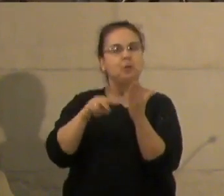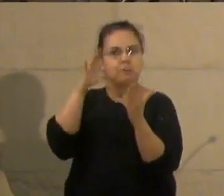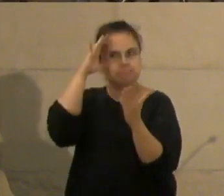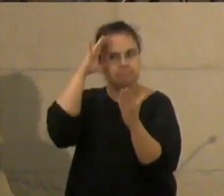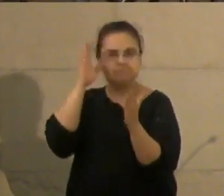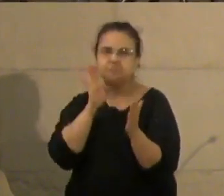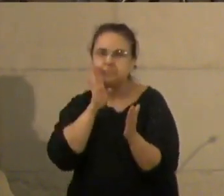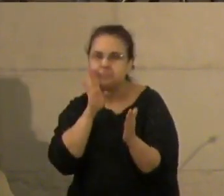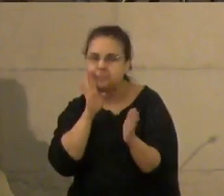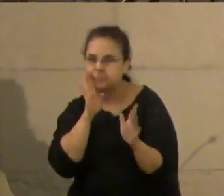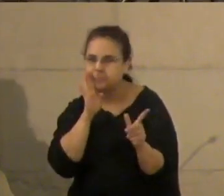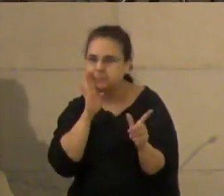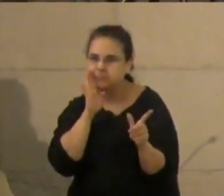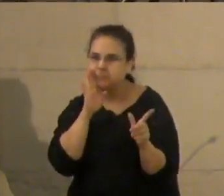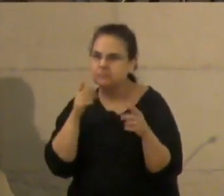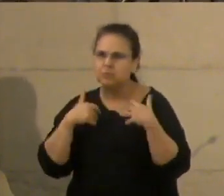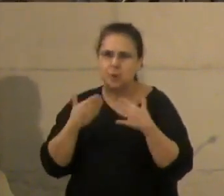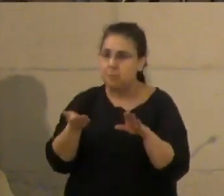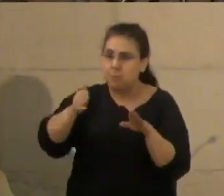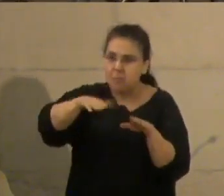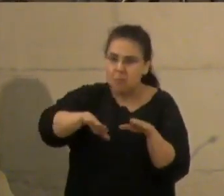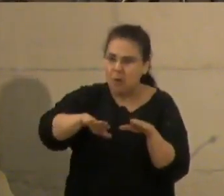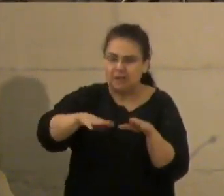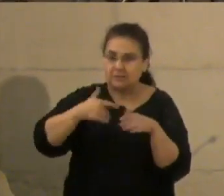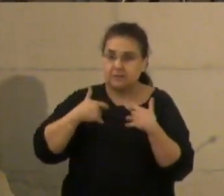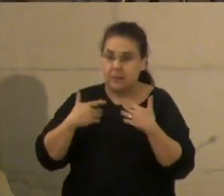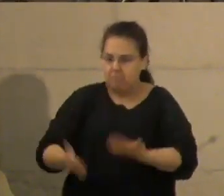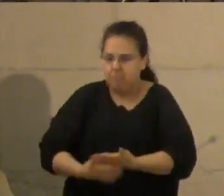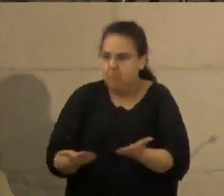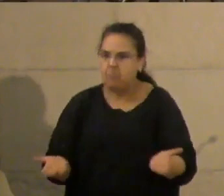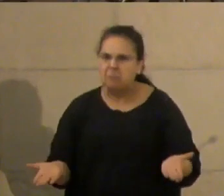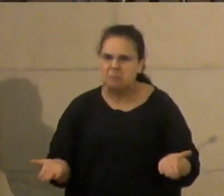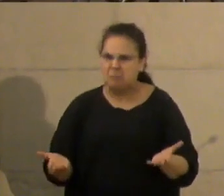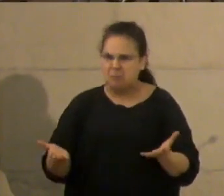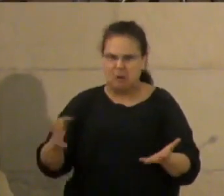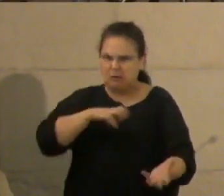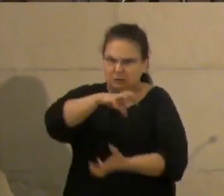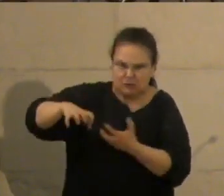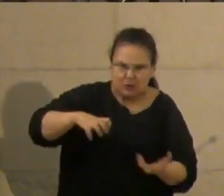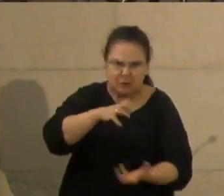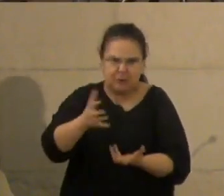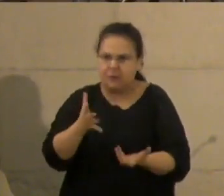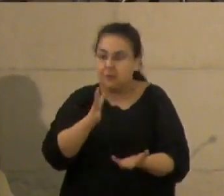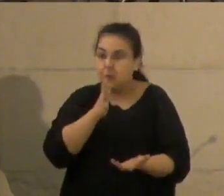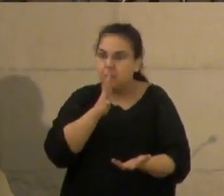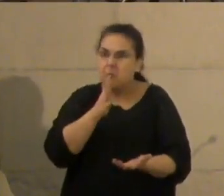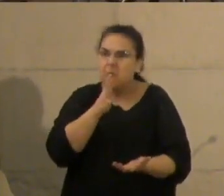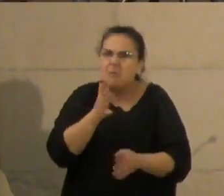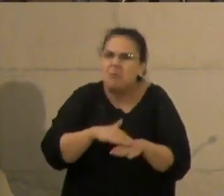se enfrenta a una muerte temprana, violenta, por ser fiel.